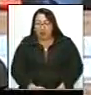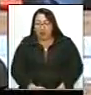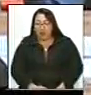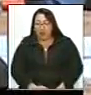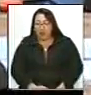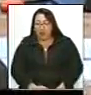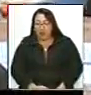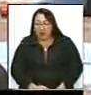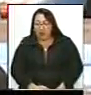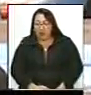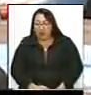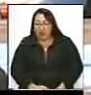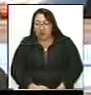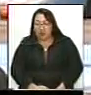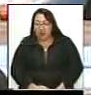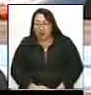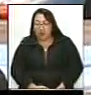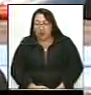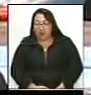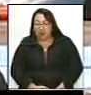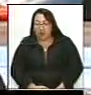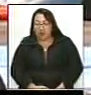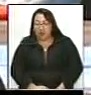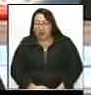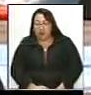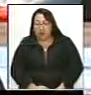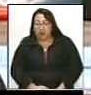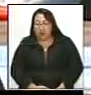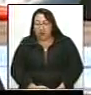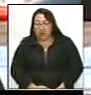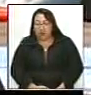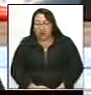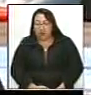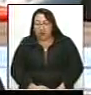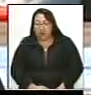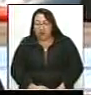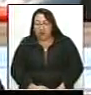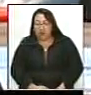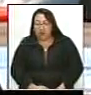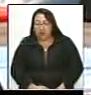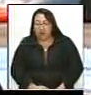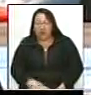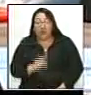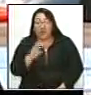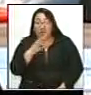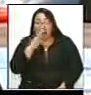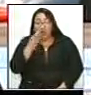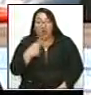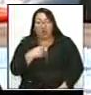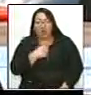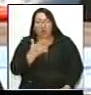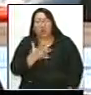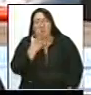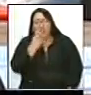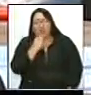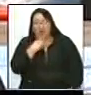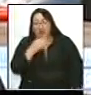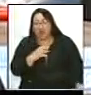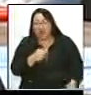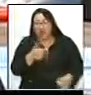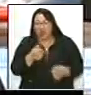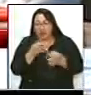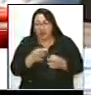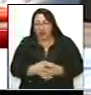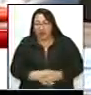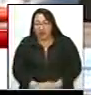tánfugas, los primeros que se dividieron. A él no le gusta que le digan las verdades, pero sí dice que a nosotros nos incomodan las verdades. Esa es otra